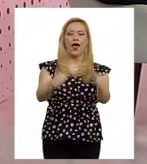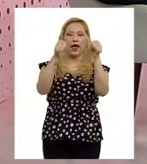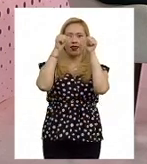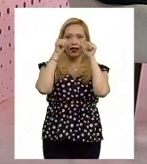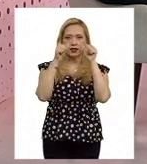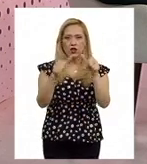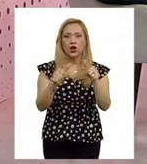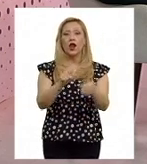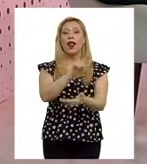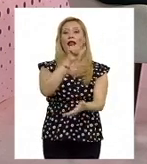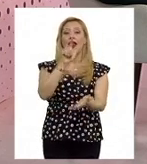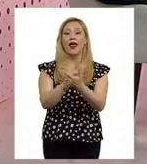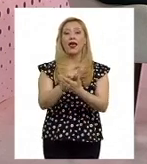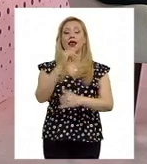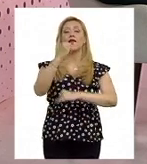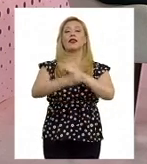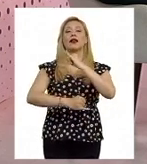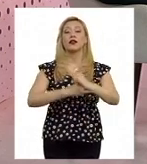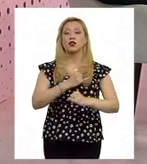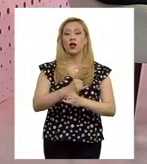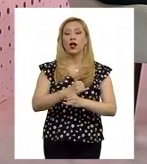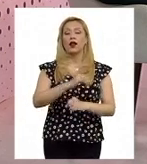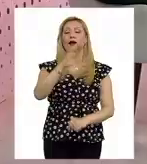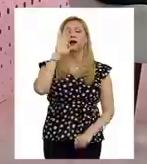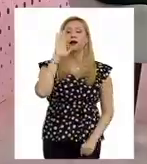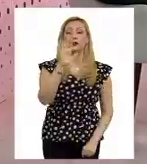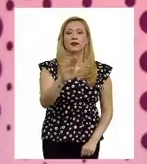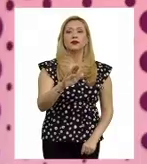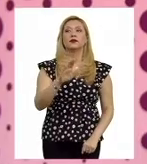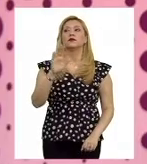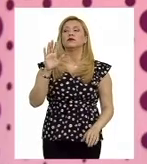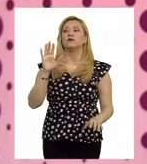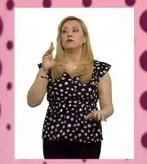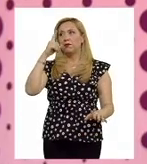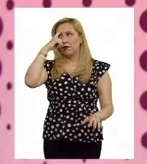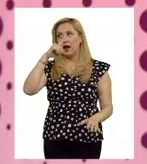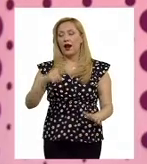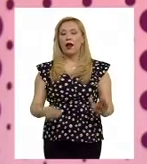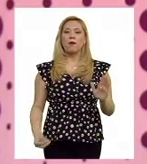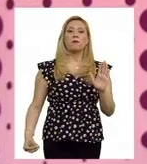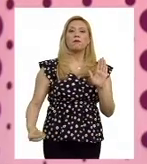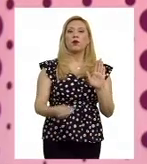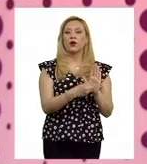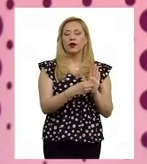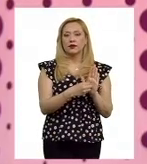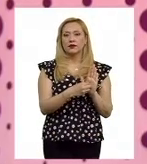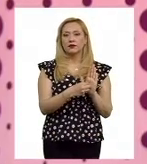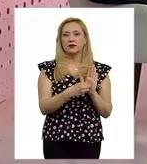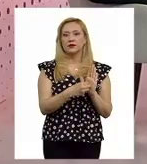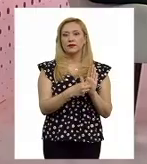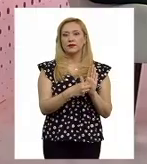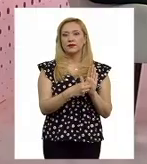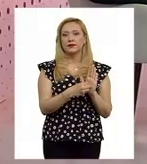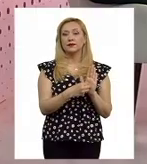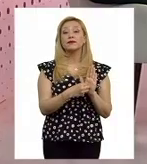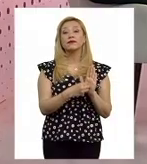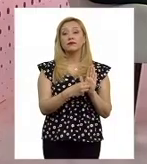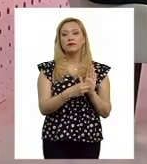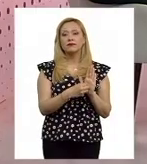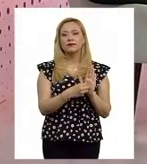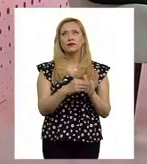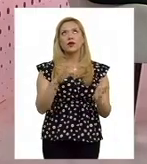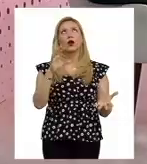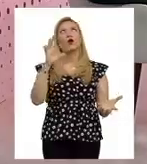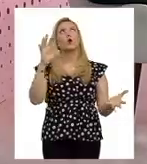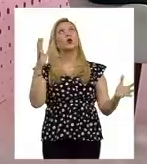convenios que tienen que ver con cuestiones legales en derecho internacional, es el factor